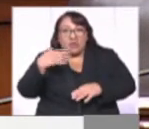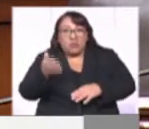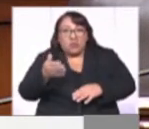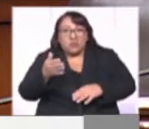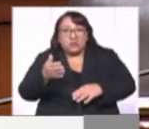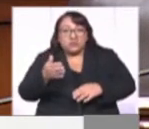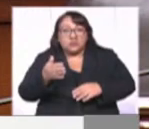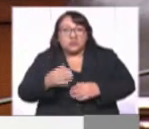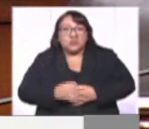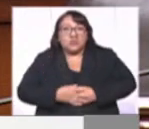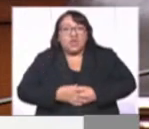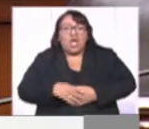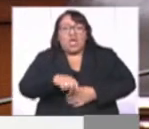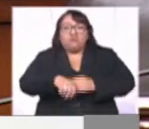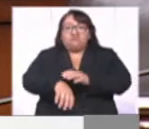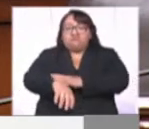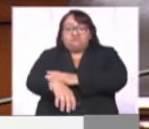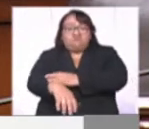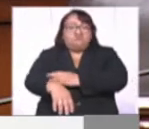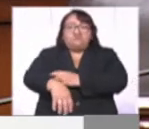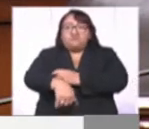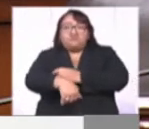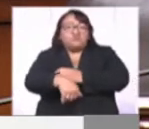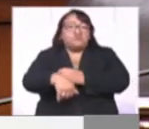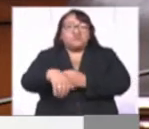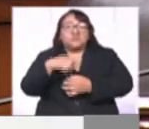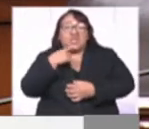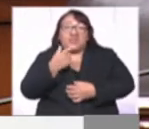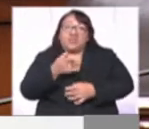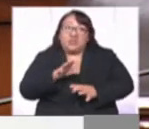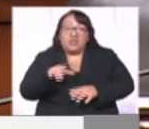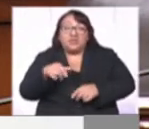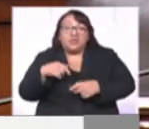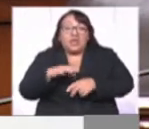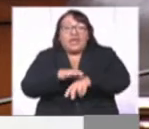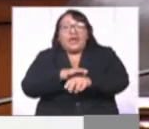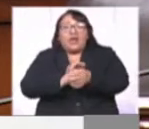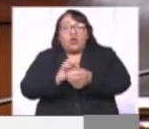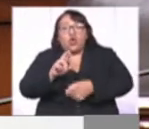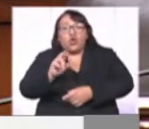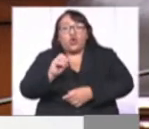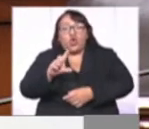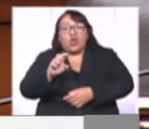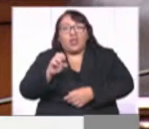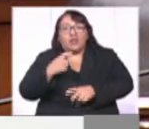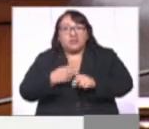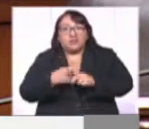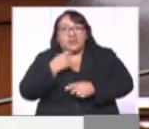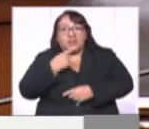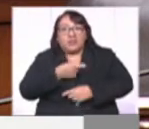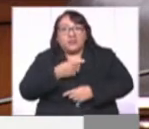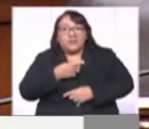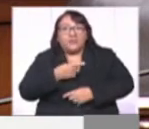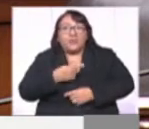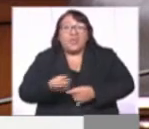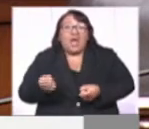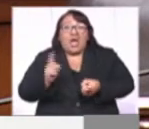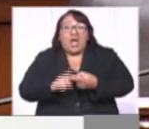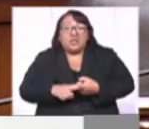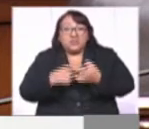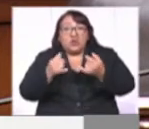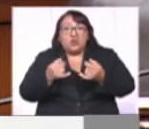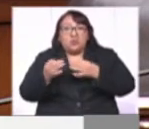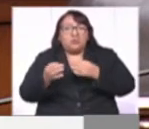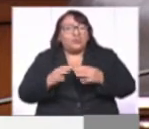muy oronda, mostraba en este caso este reloj Rolex. El reloj Rolex que hasta el día de hoy, como señalo,